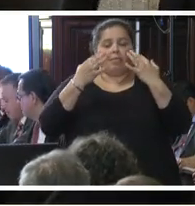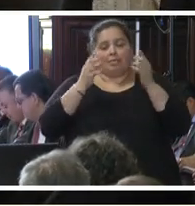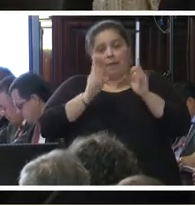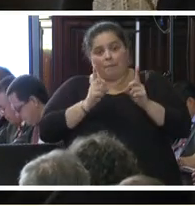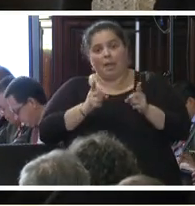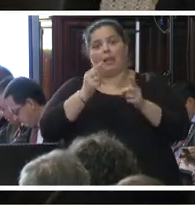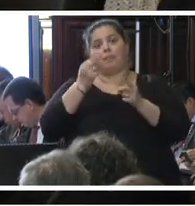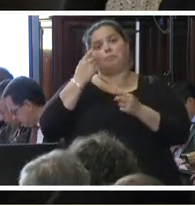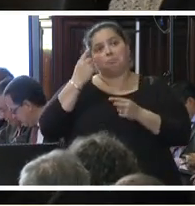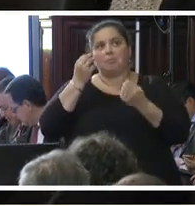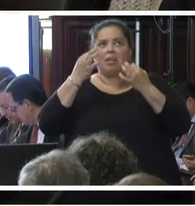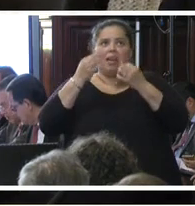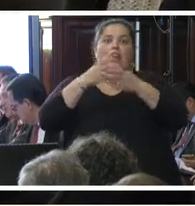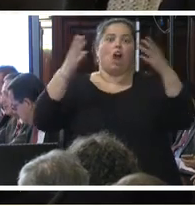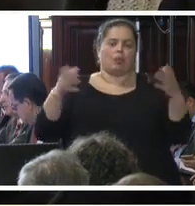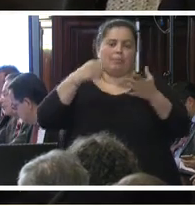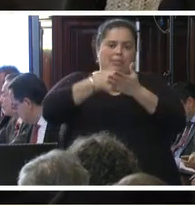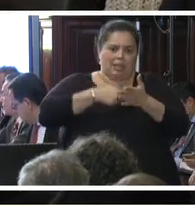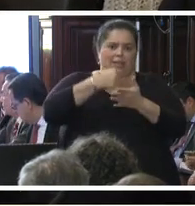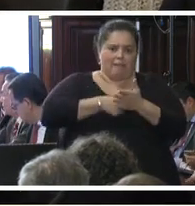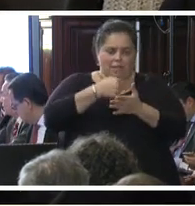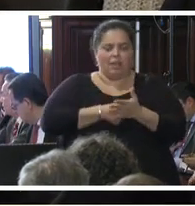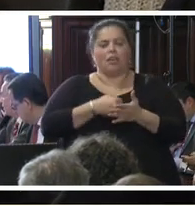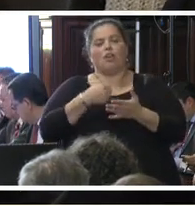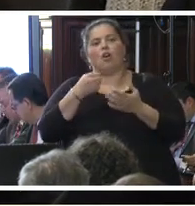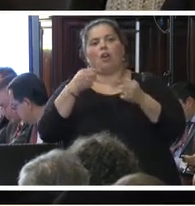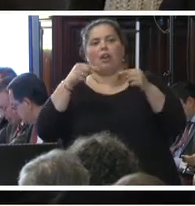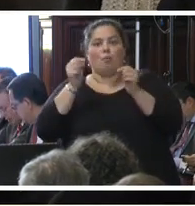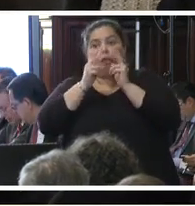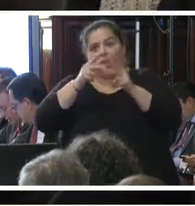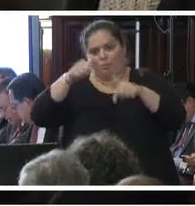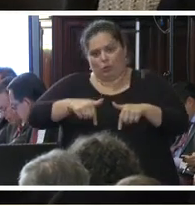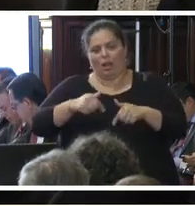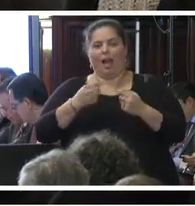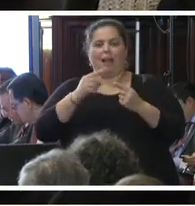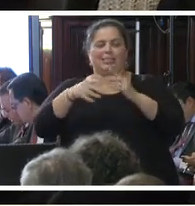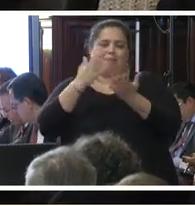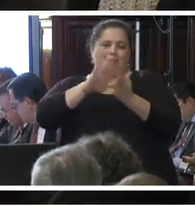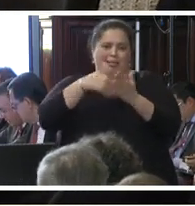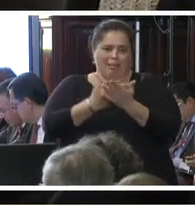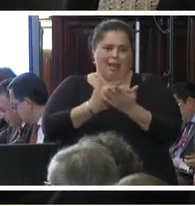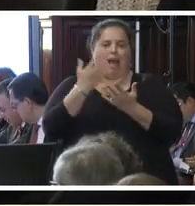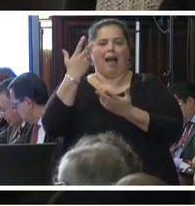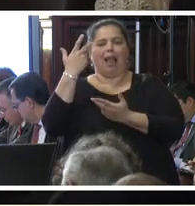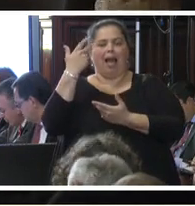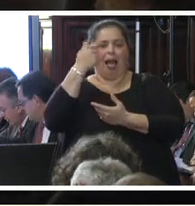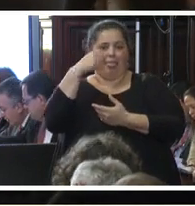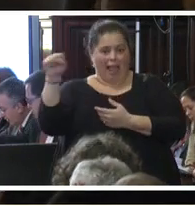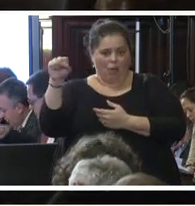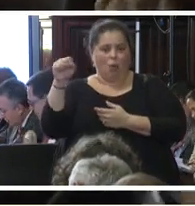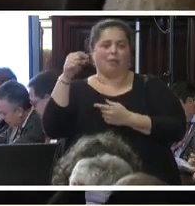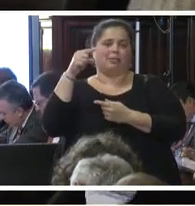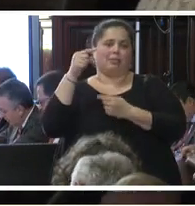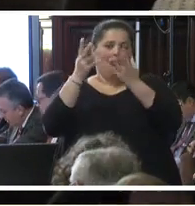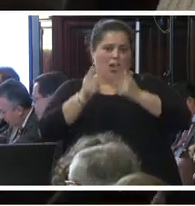enormes desafíos que, como aquí se ha dicho, plantea la delincuencia organizada, que se alimenta sobre